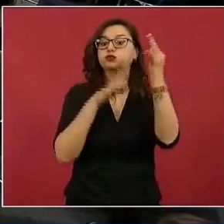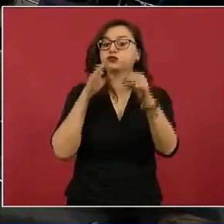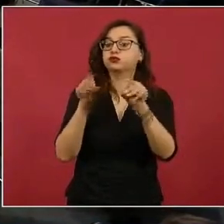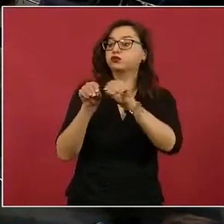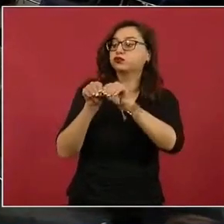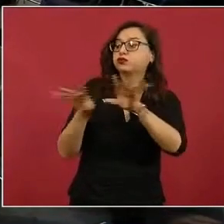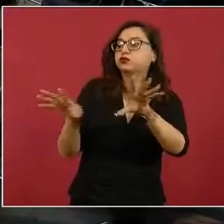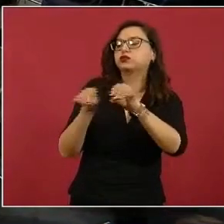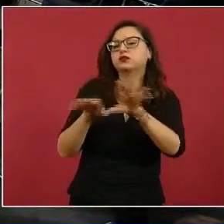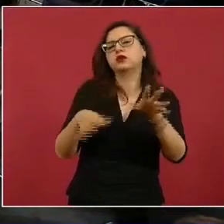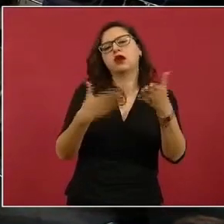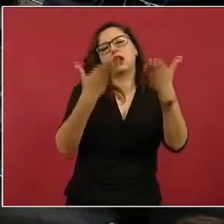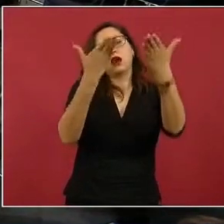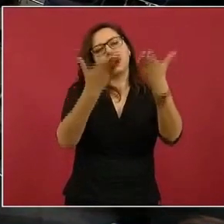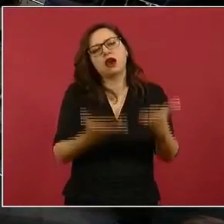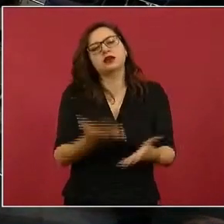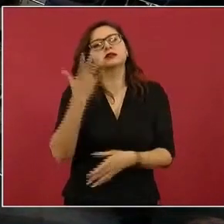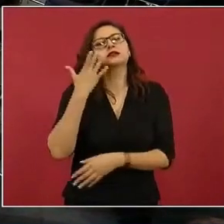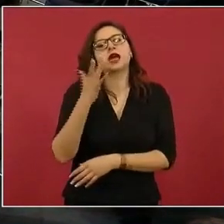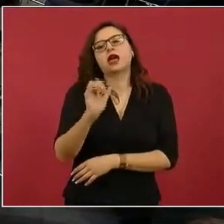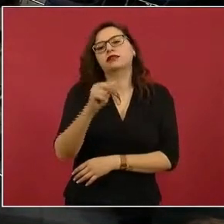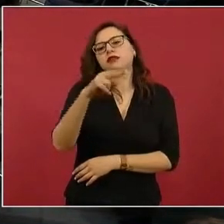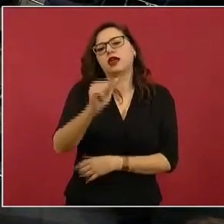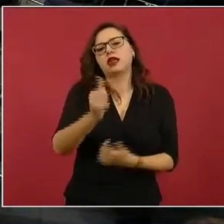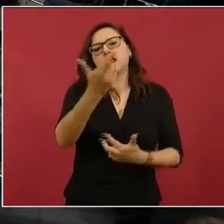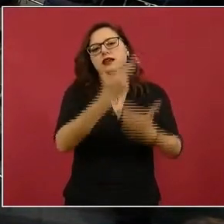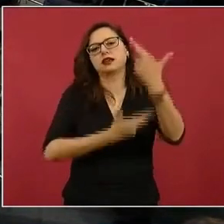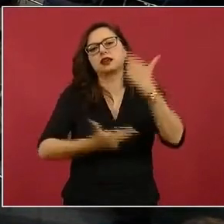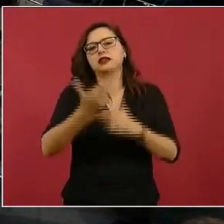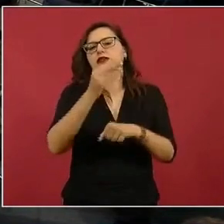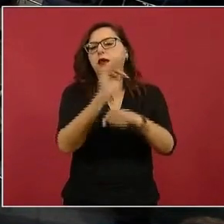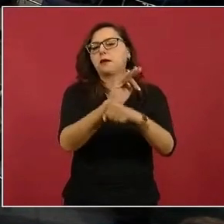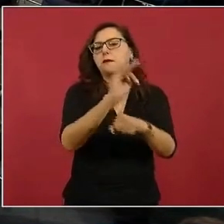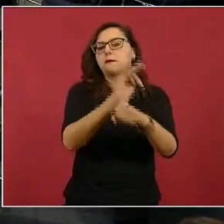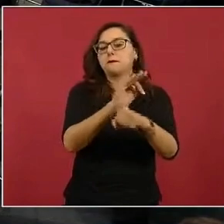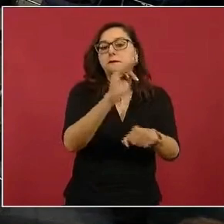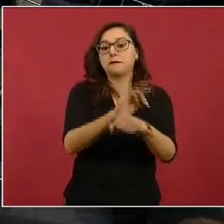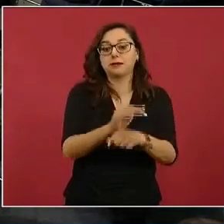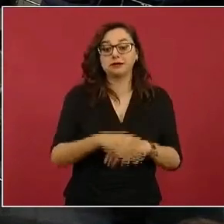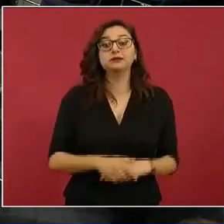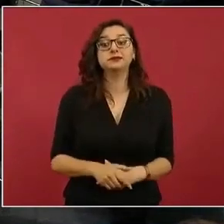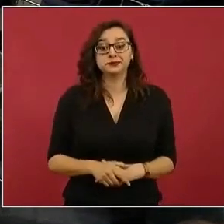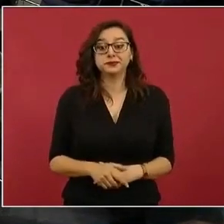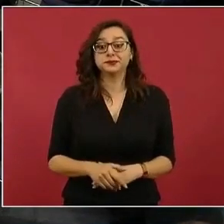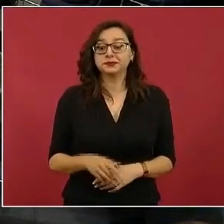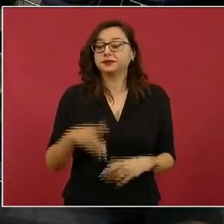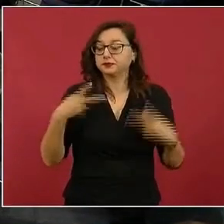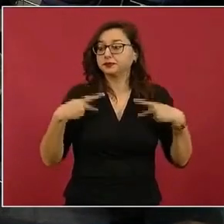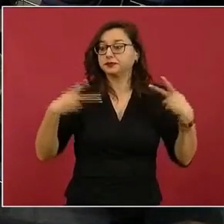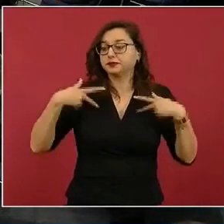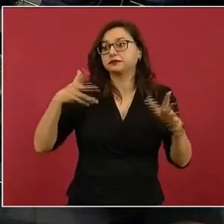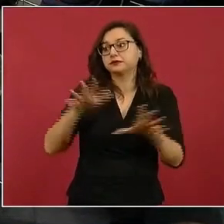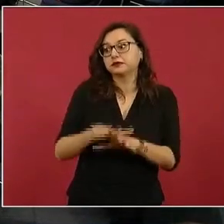en favor del regreso de Santana y desde que llega a Veracruz hasta que